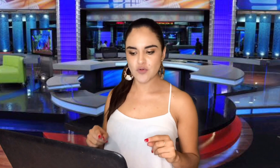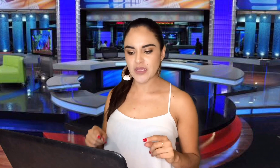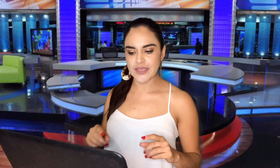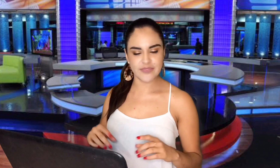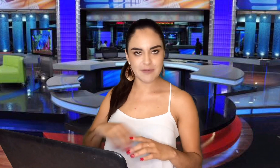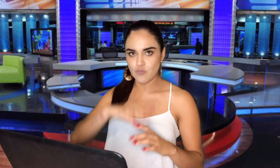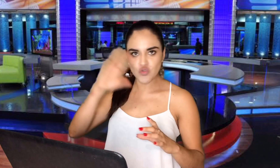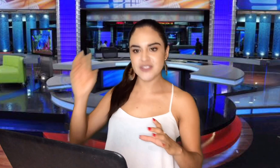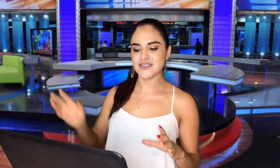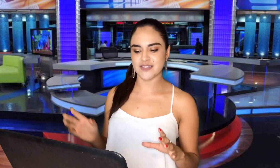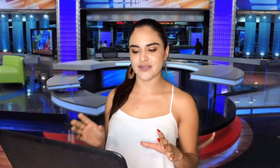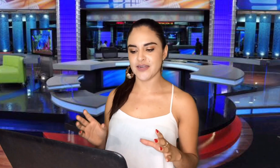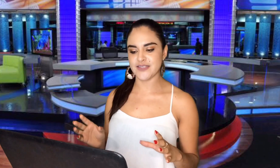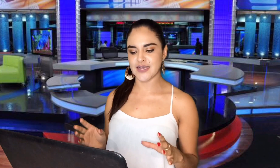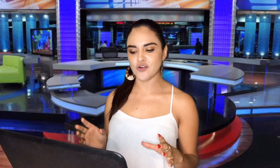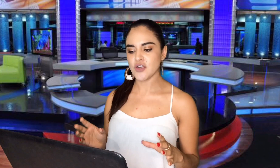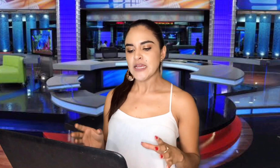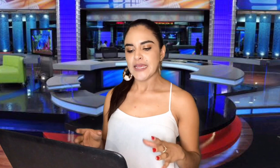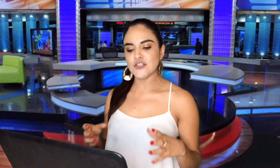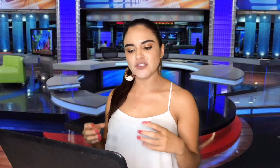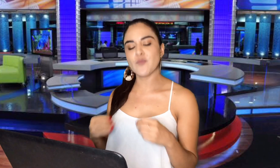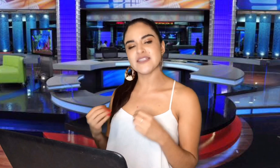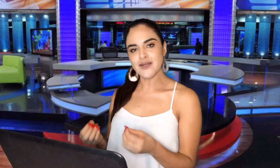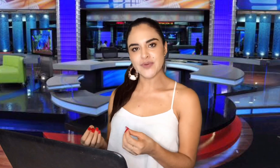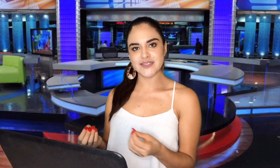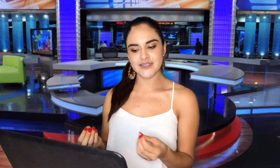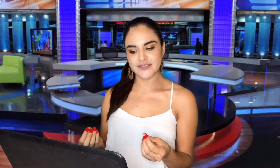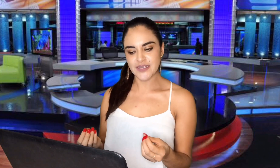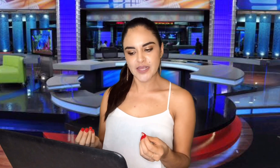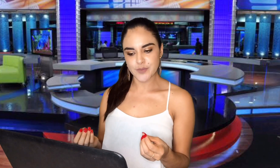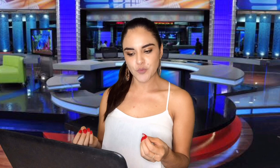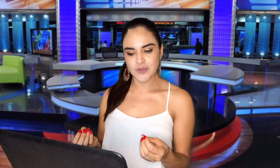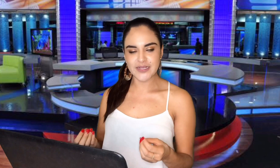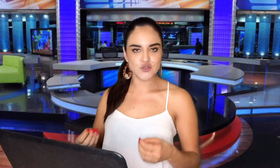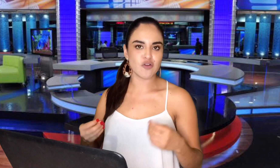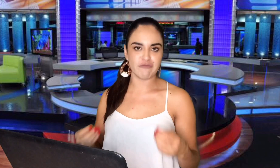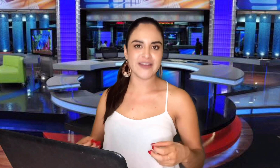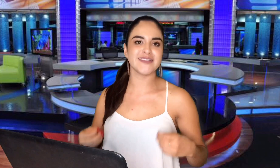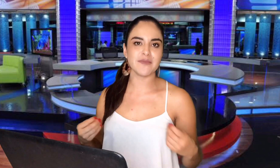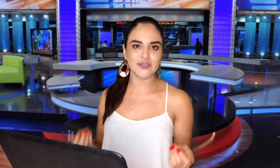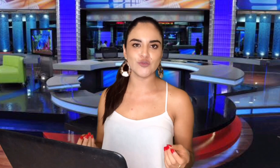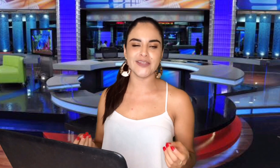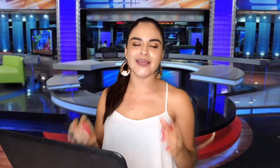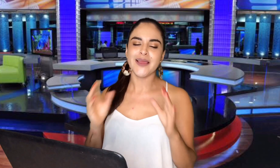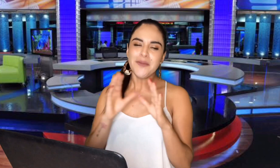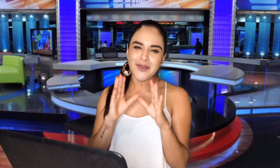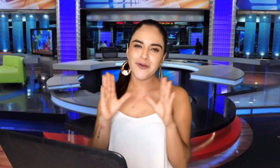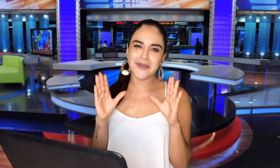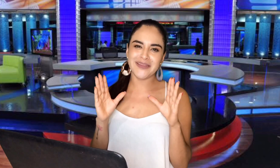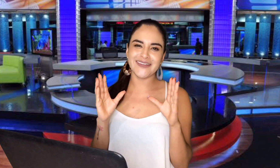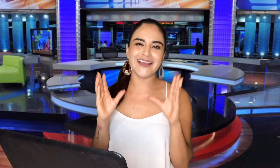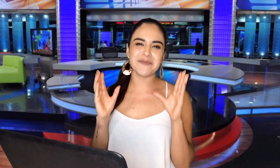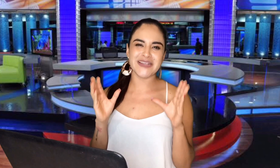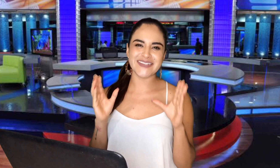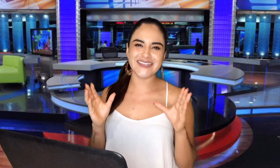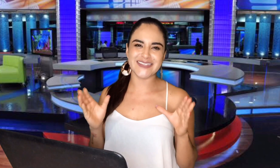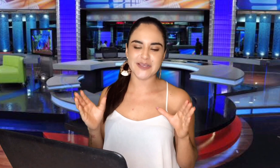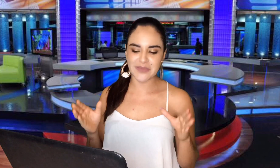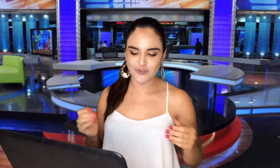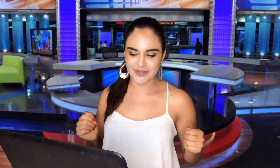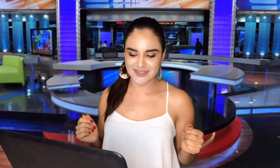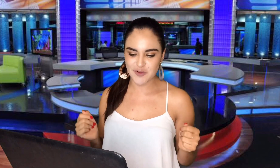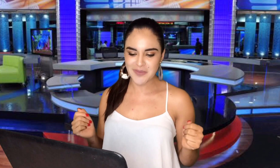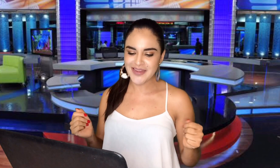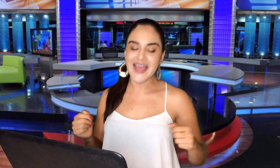facebook de muchas que se realizaron en donde muestra el presidente de la república en su conferencia matutina pero obviamente nada más este